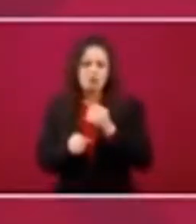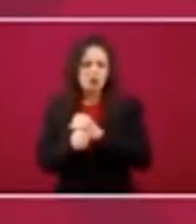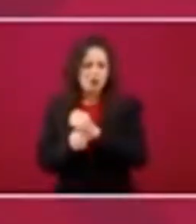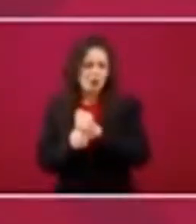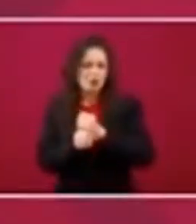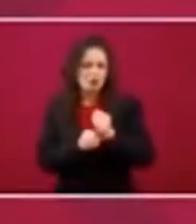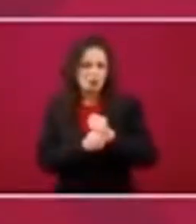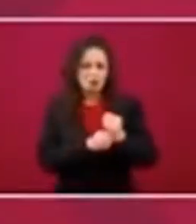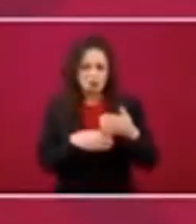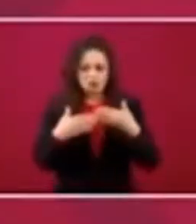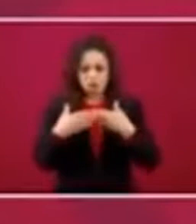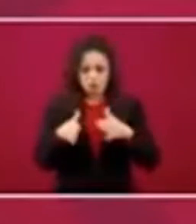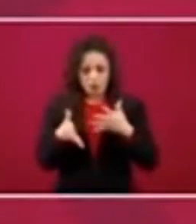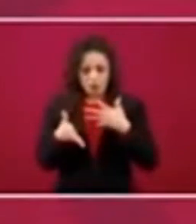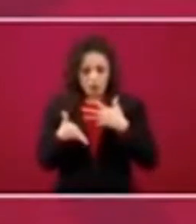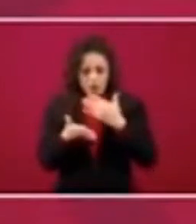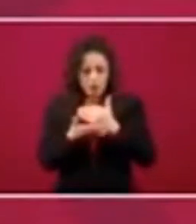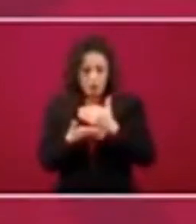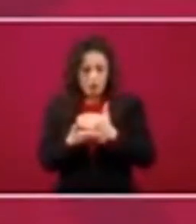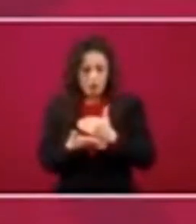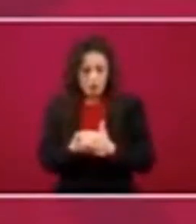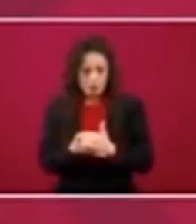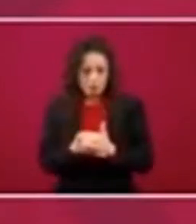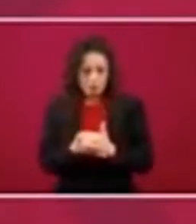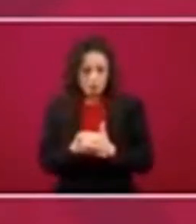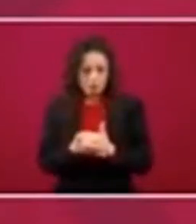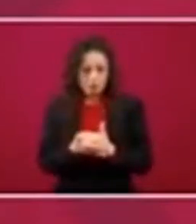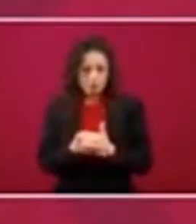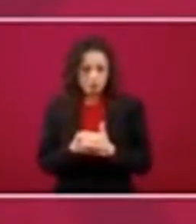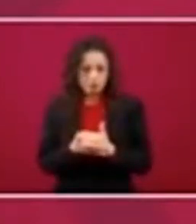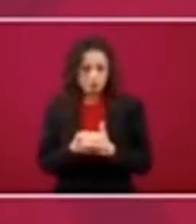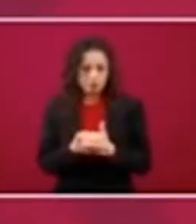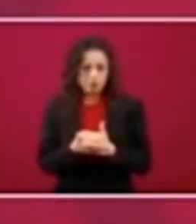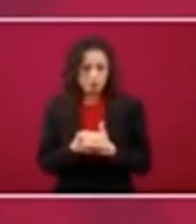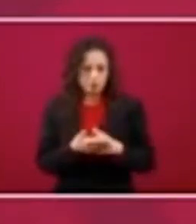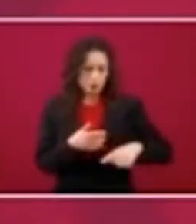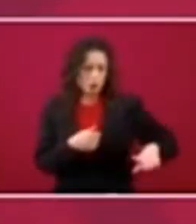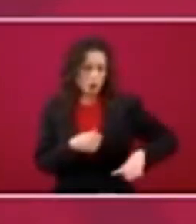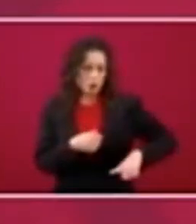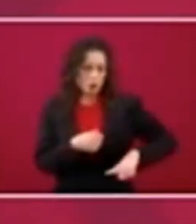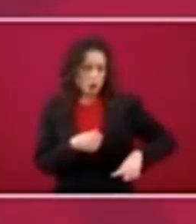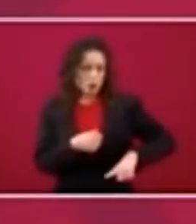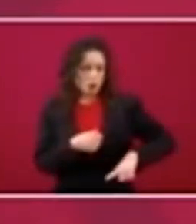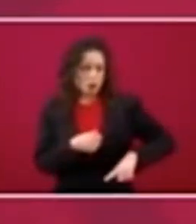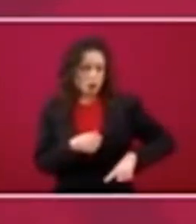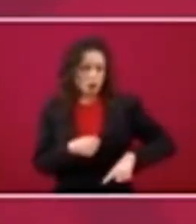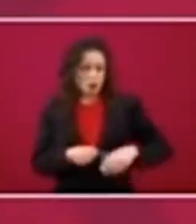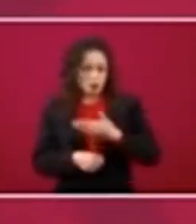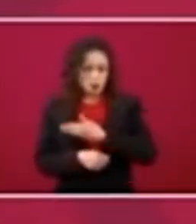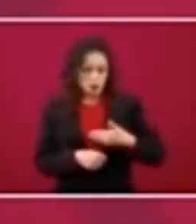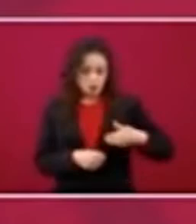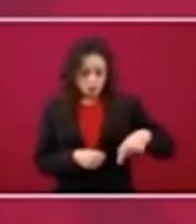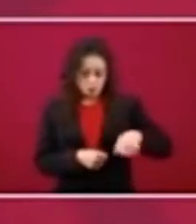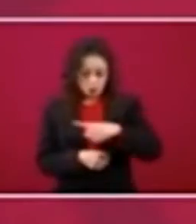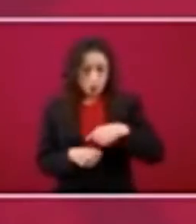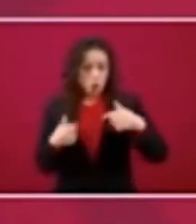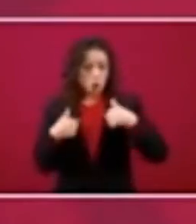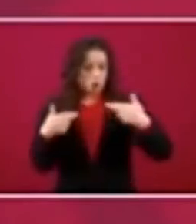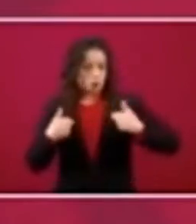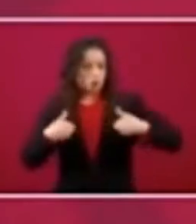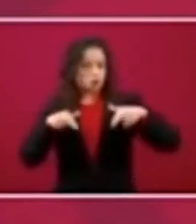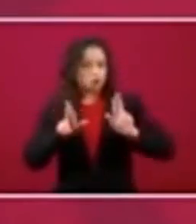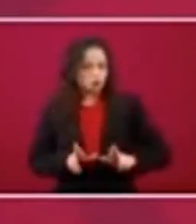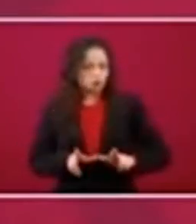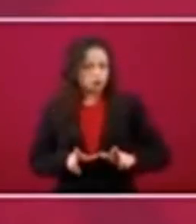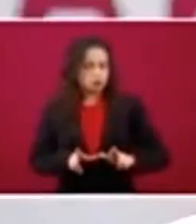abierta del ejecutivo y el gobierno que represento en contra del ex